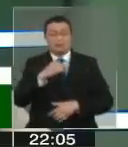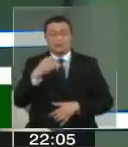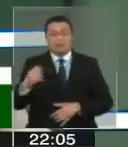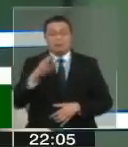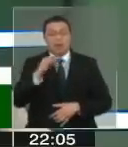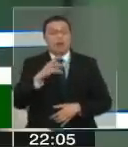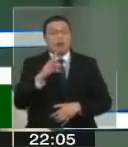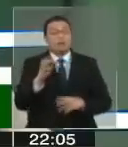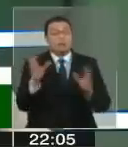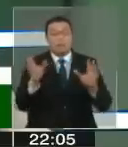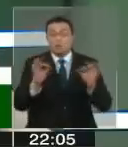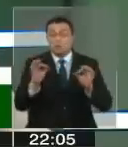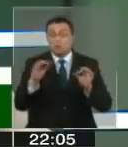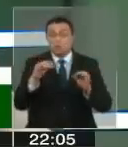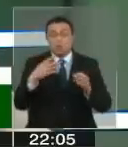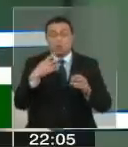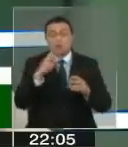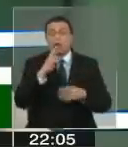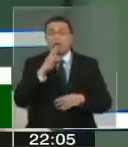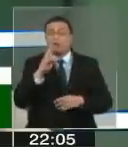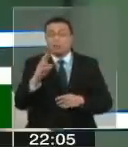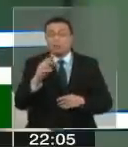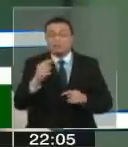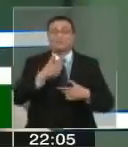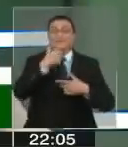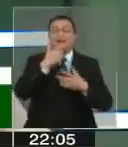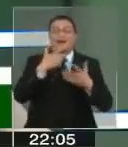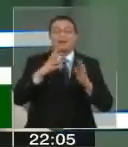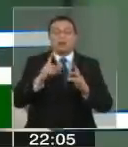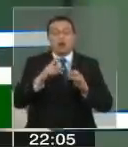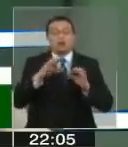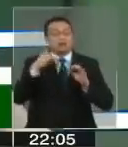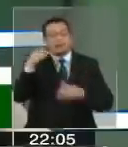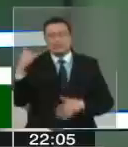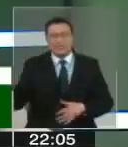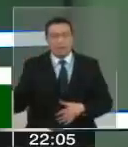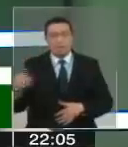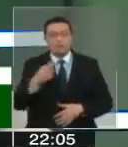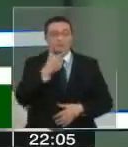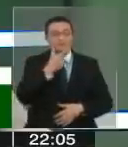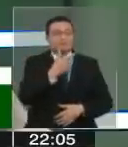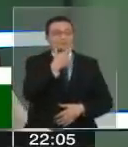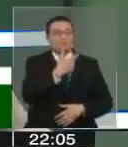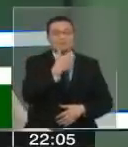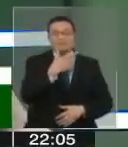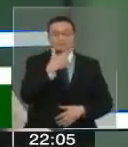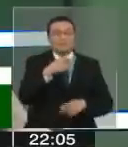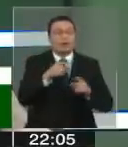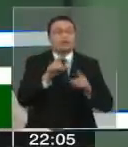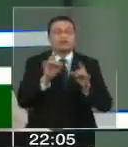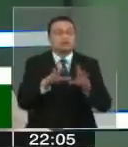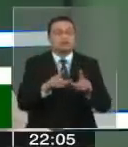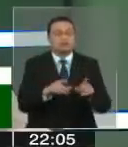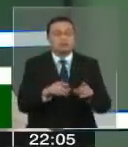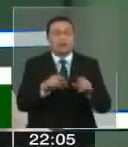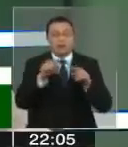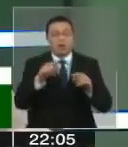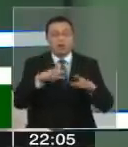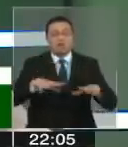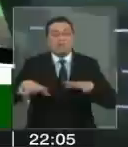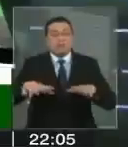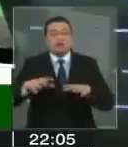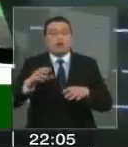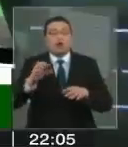o sea, no hay una sonrisa en respuesta a algo, sino que una sonrisa inmotivada. Y tienen también movimientos